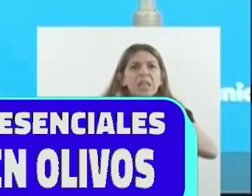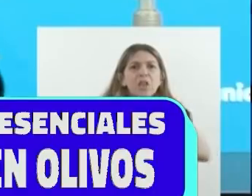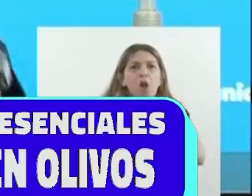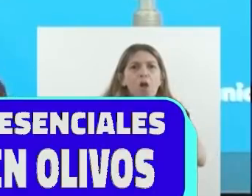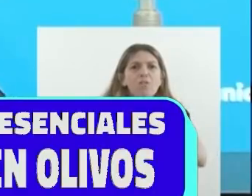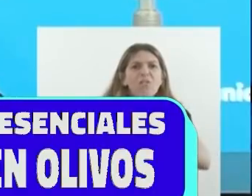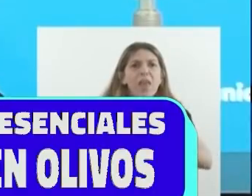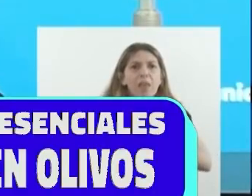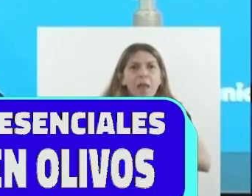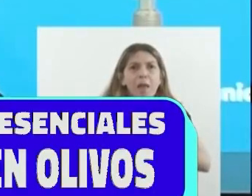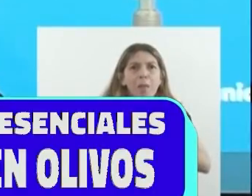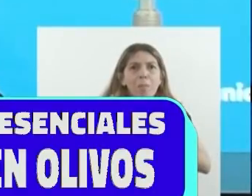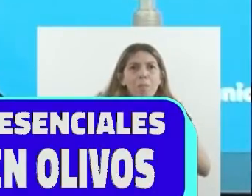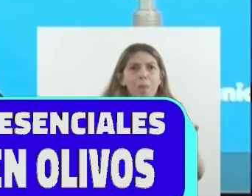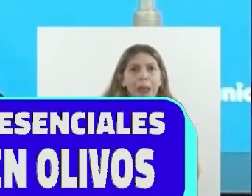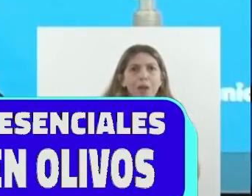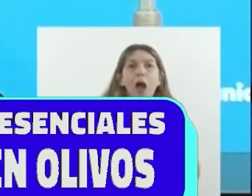atender otras patologías.